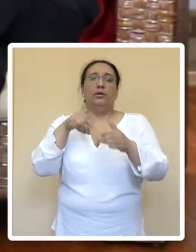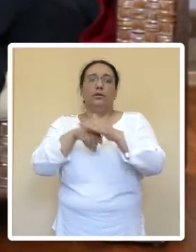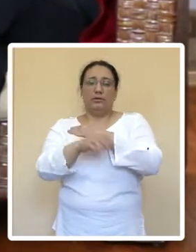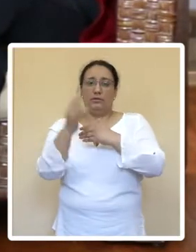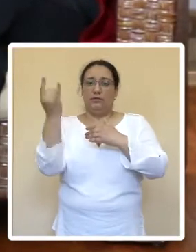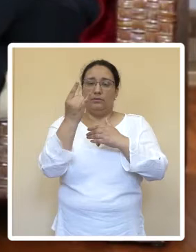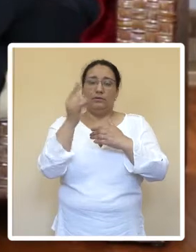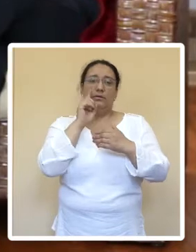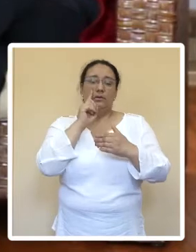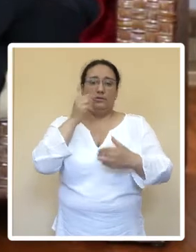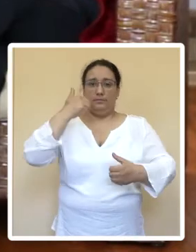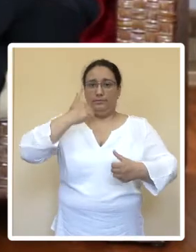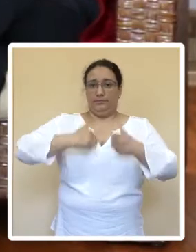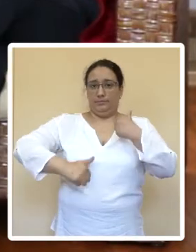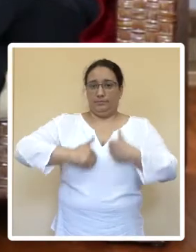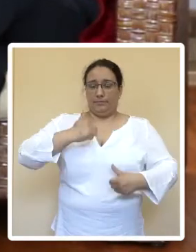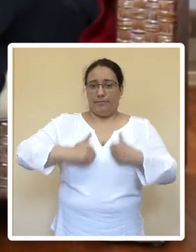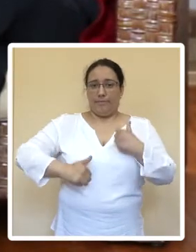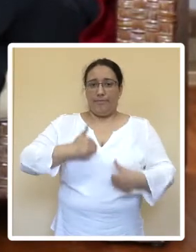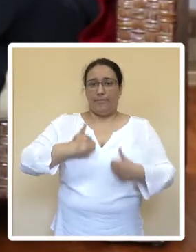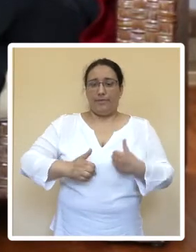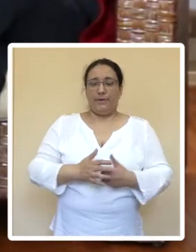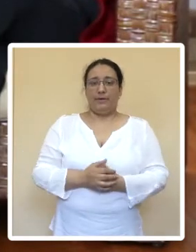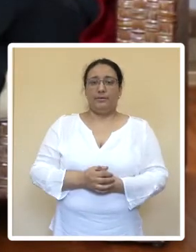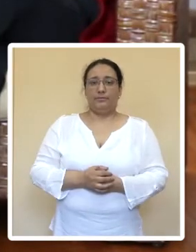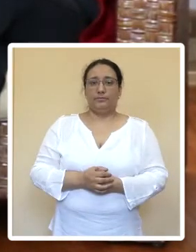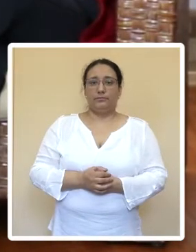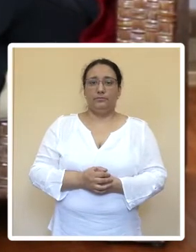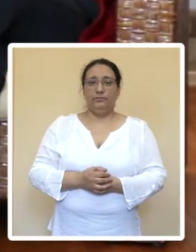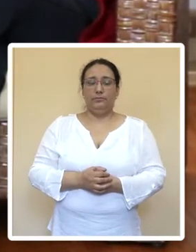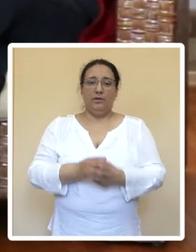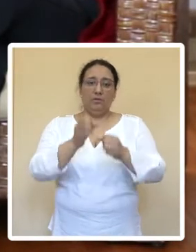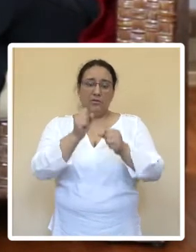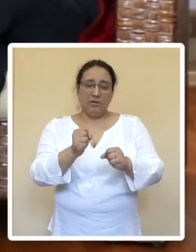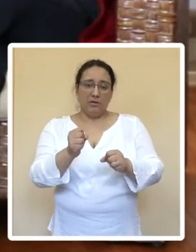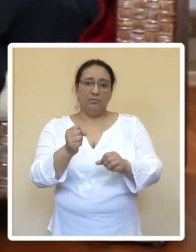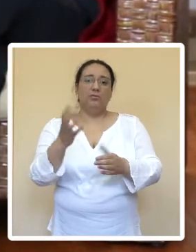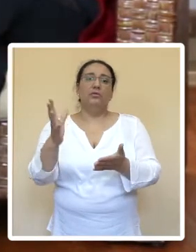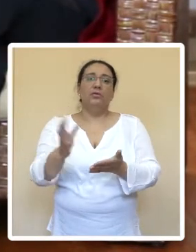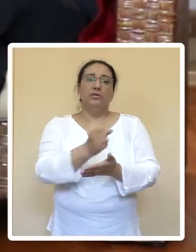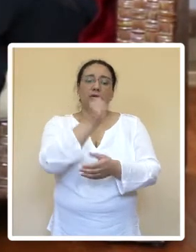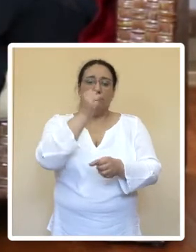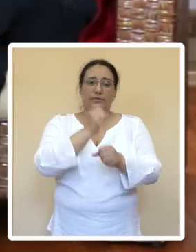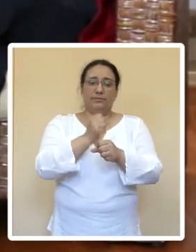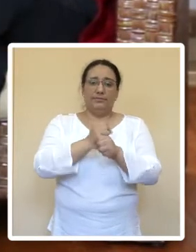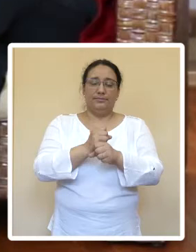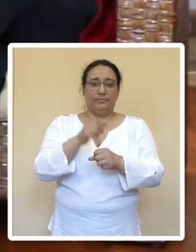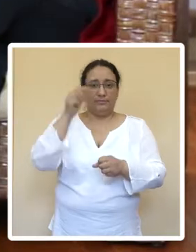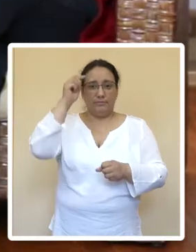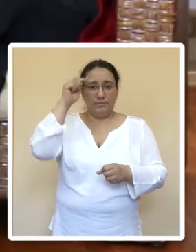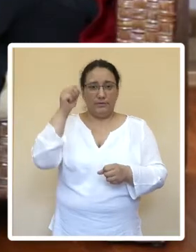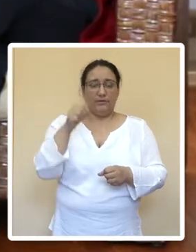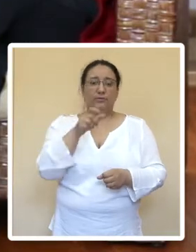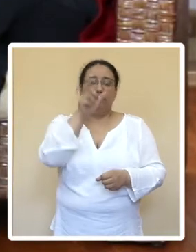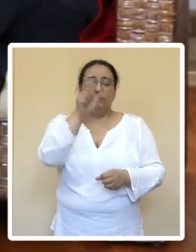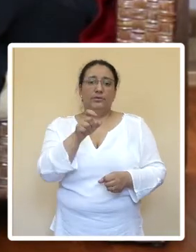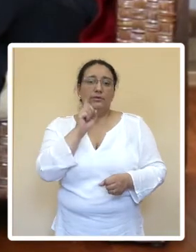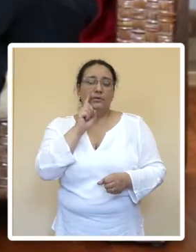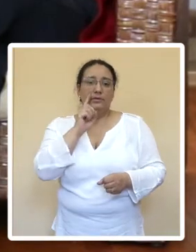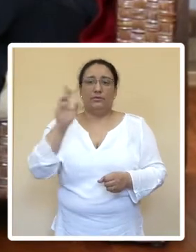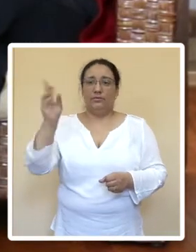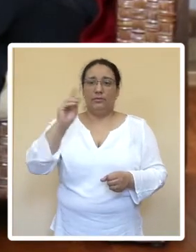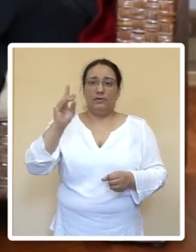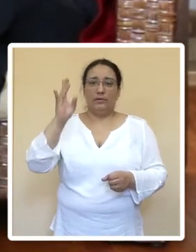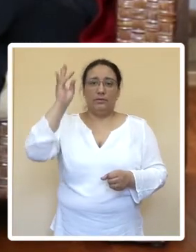una carrera universitaria, insertarse eficientemente dentro del mundo laboral, pero no así una persona que tenga una